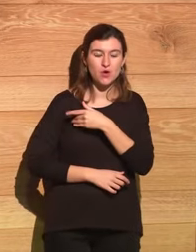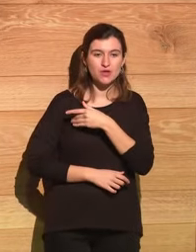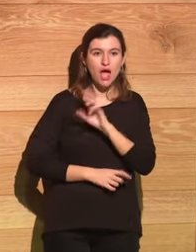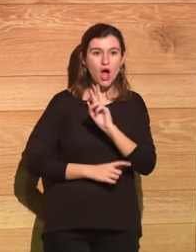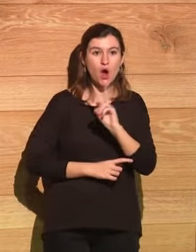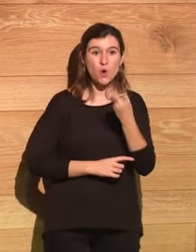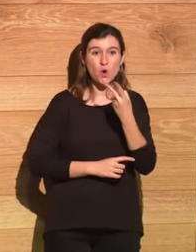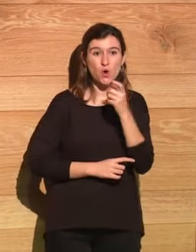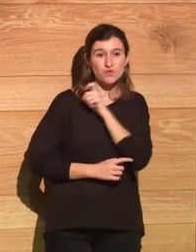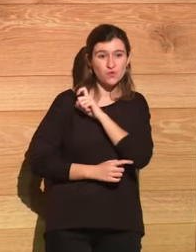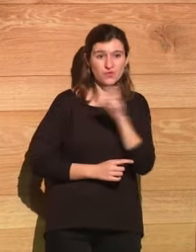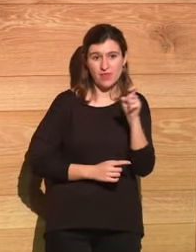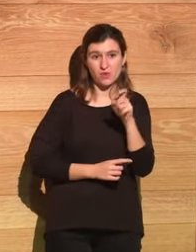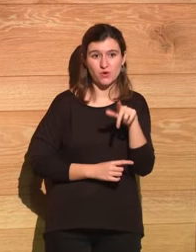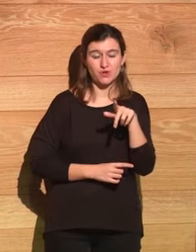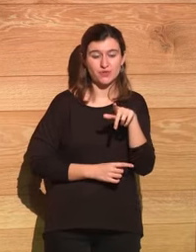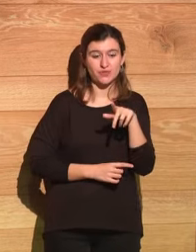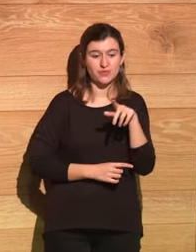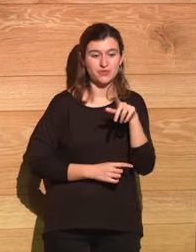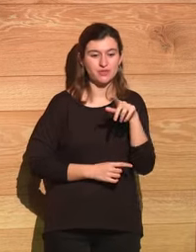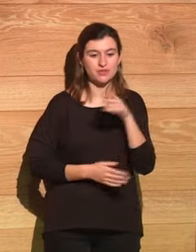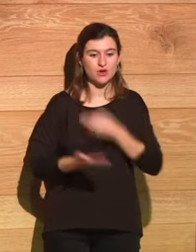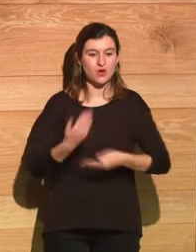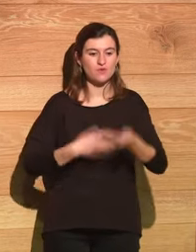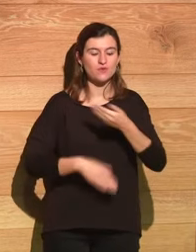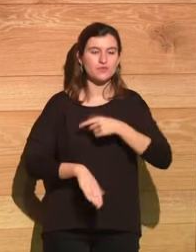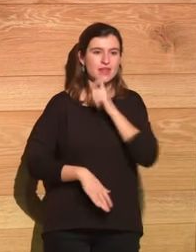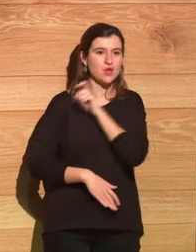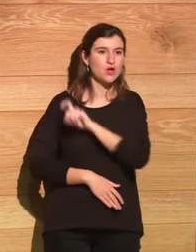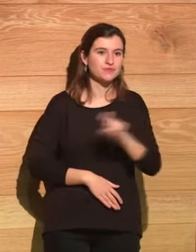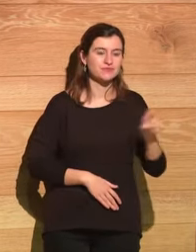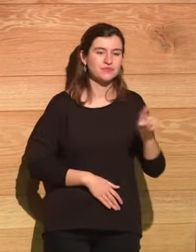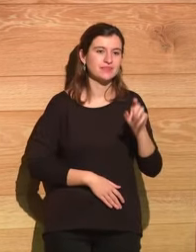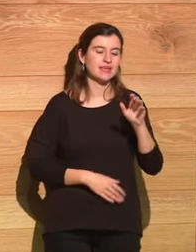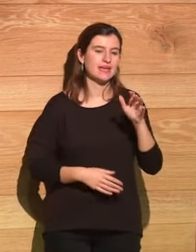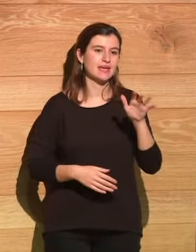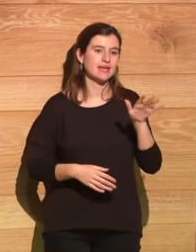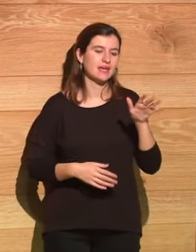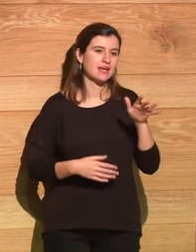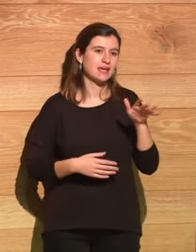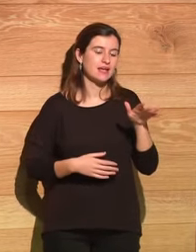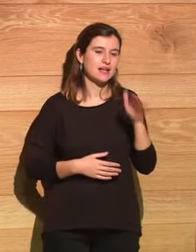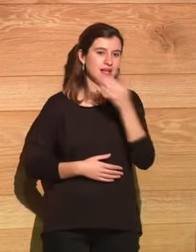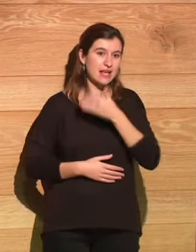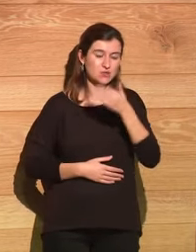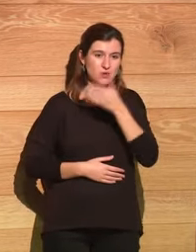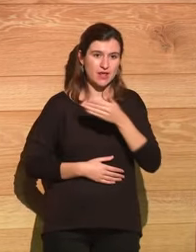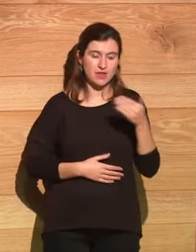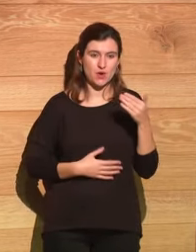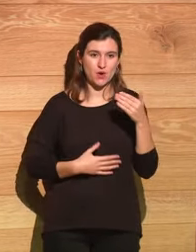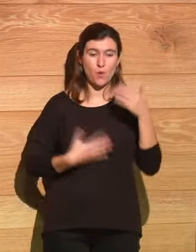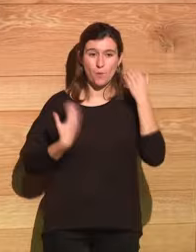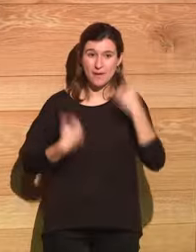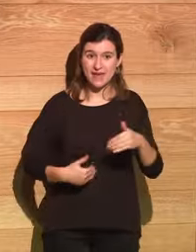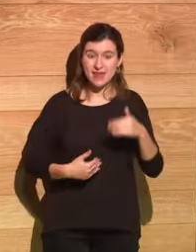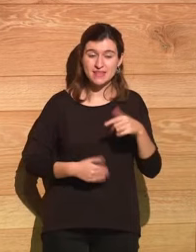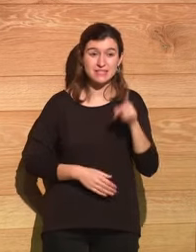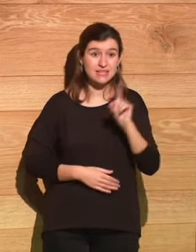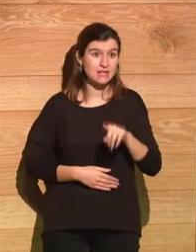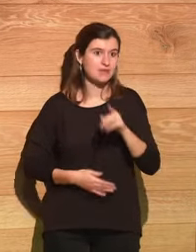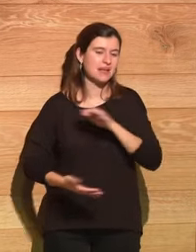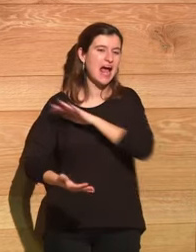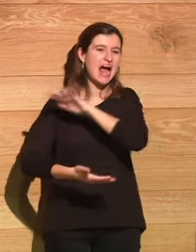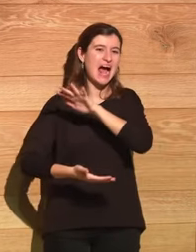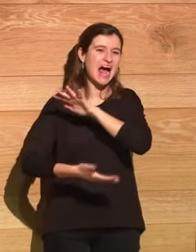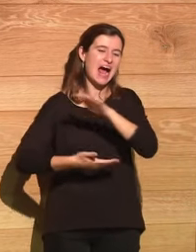tenemos aquí en el público, María Sendagorta, de la Escuela Contemporánea de Humanidades. Y como él dice, agitador cultural, pero yo creo que